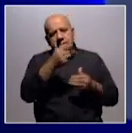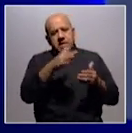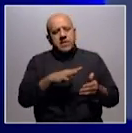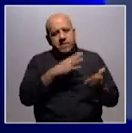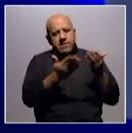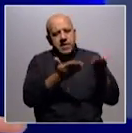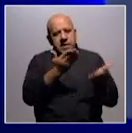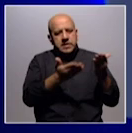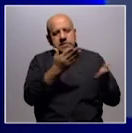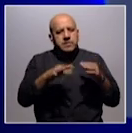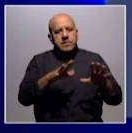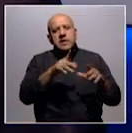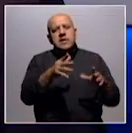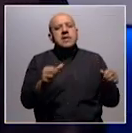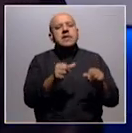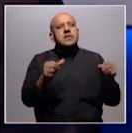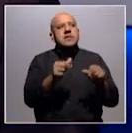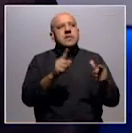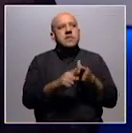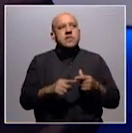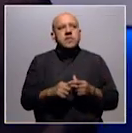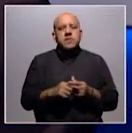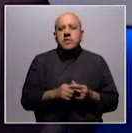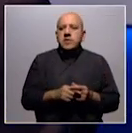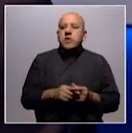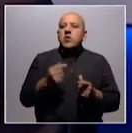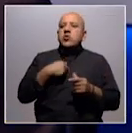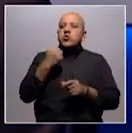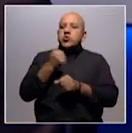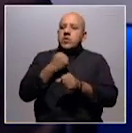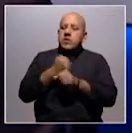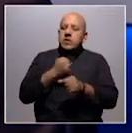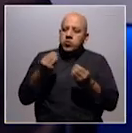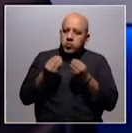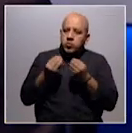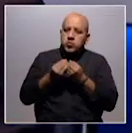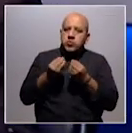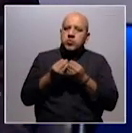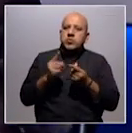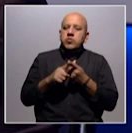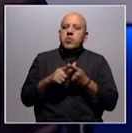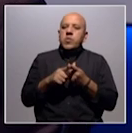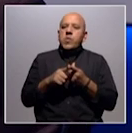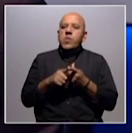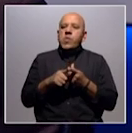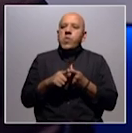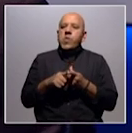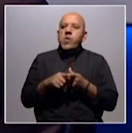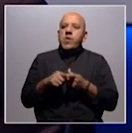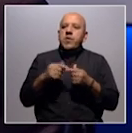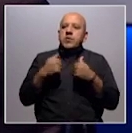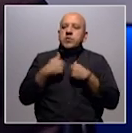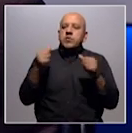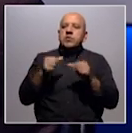momento de preparar cosas nuevas en que estás bueno si yo estoy trabajando mucho prácticamente volcado en exclusividad